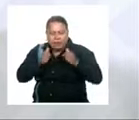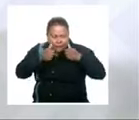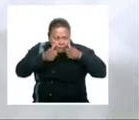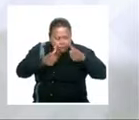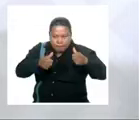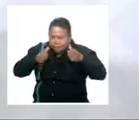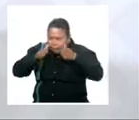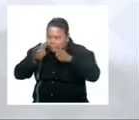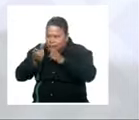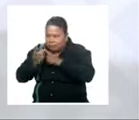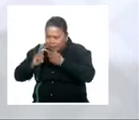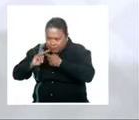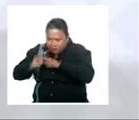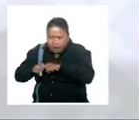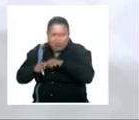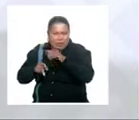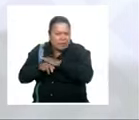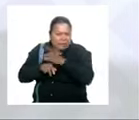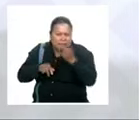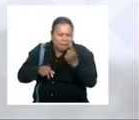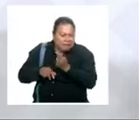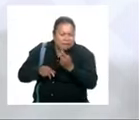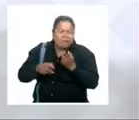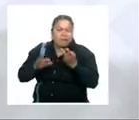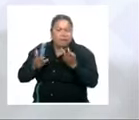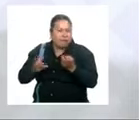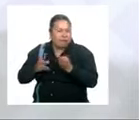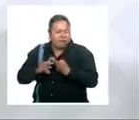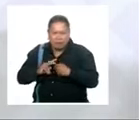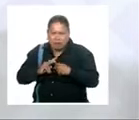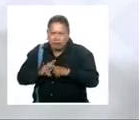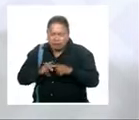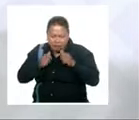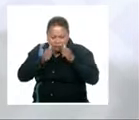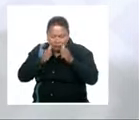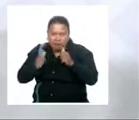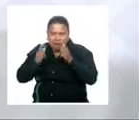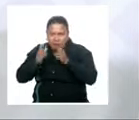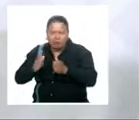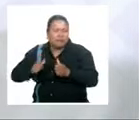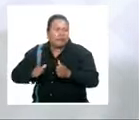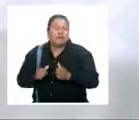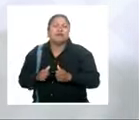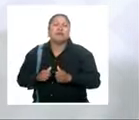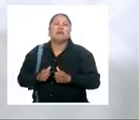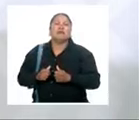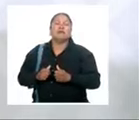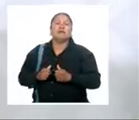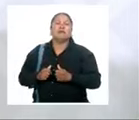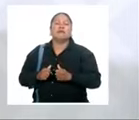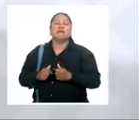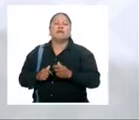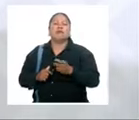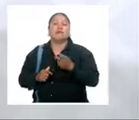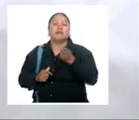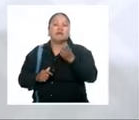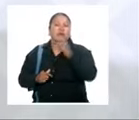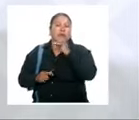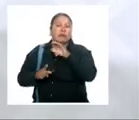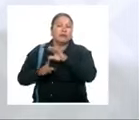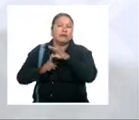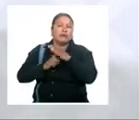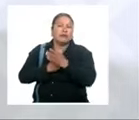las raíces y las causas estructurales que generan dicha violencia y la comisión